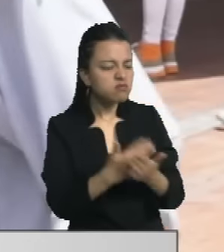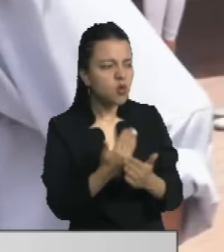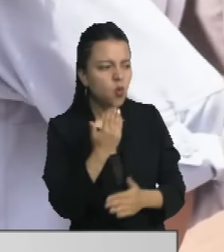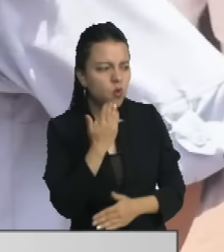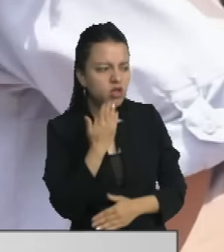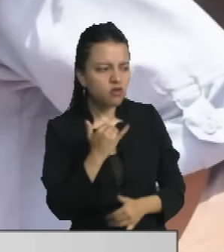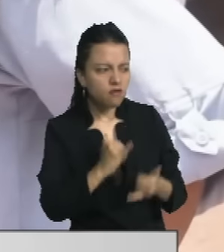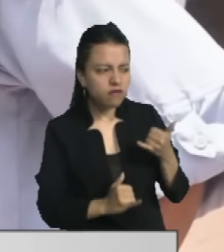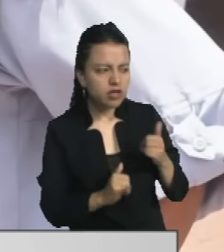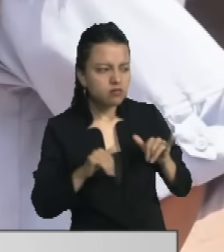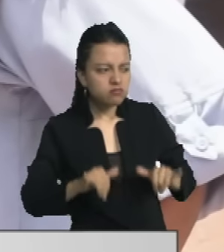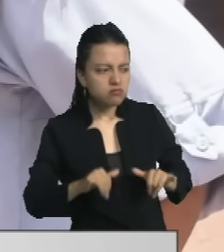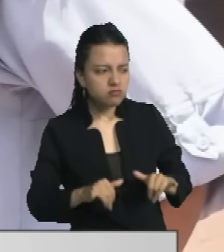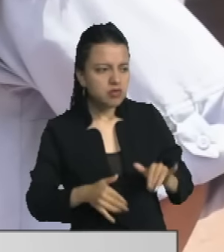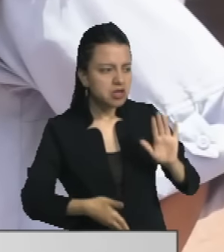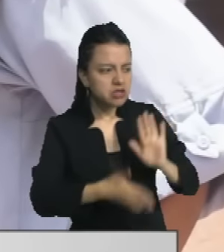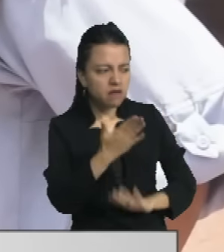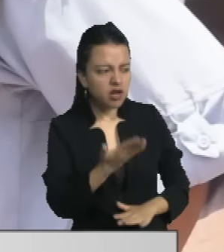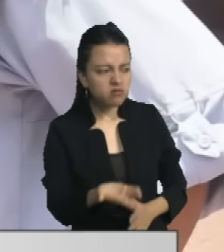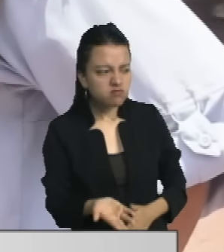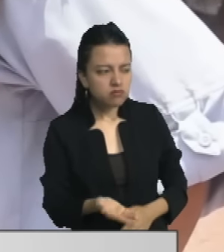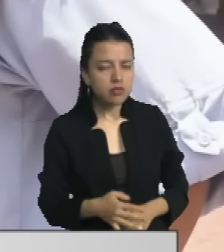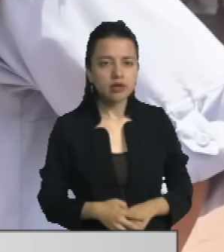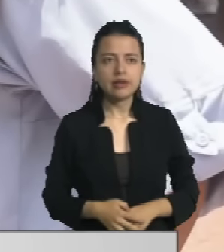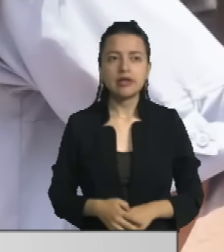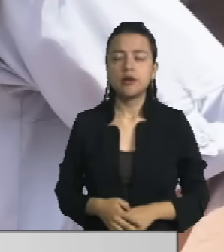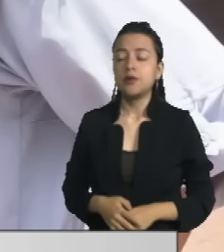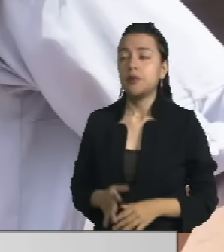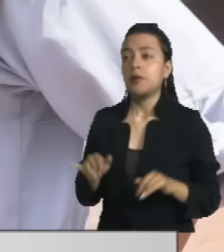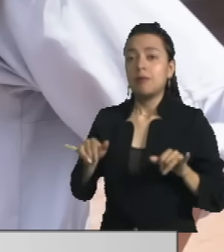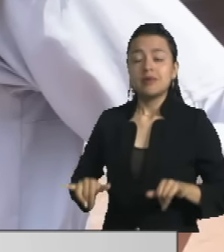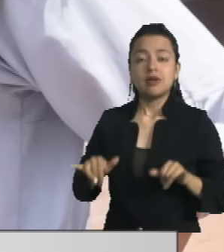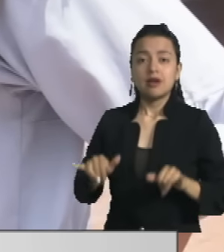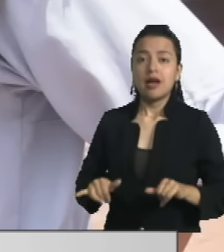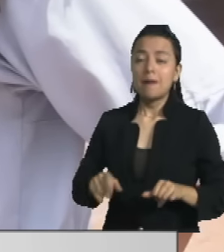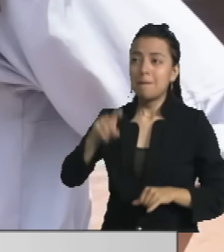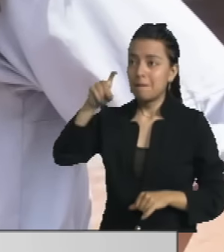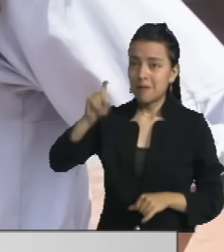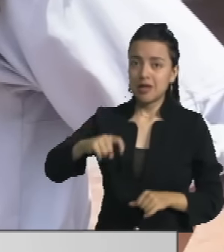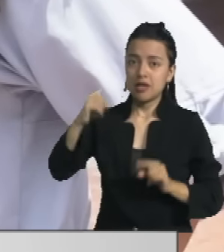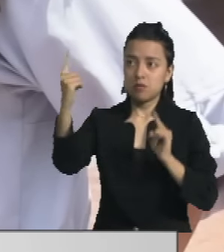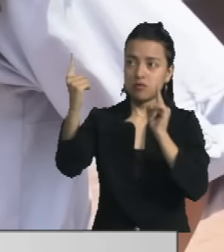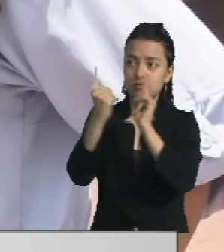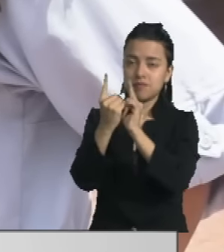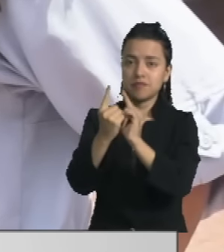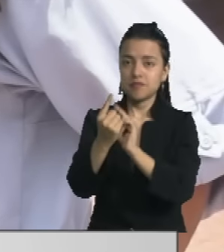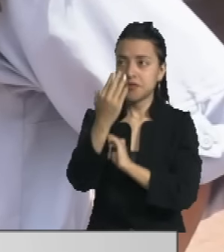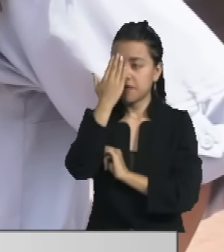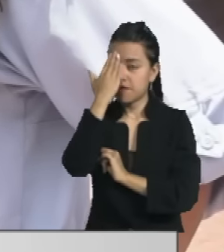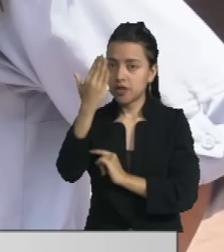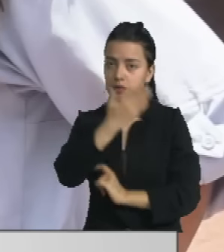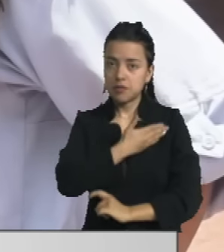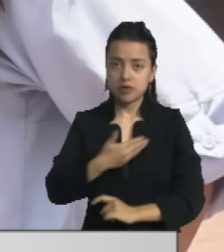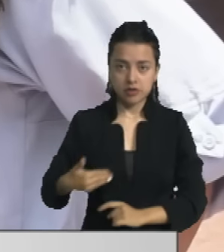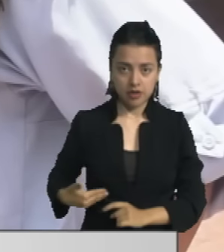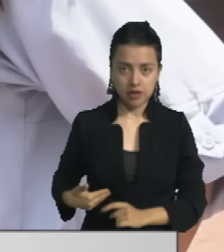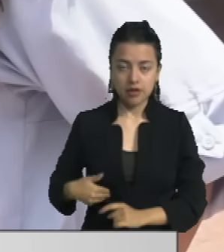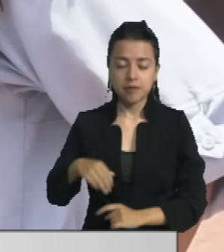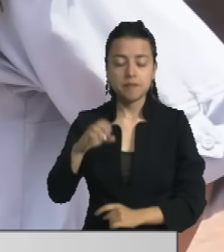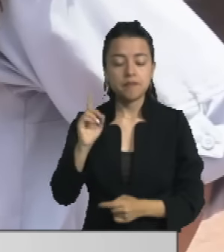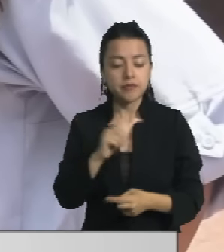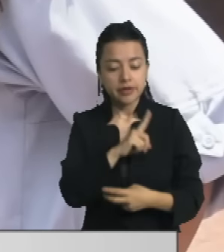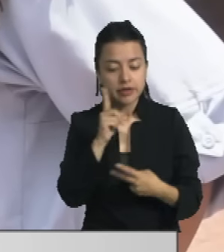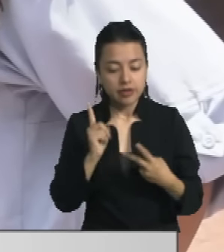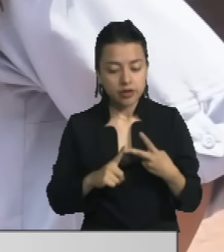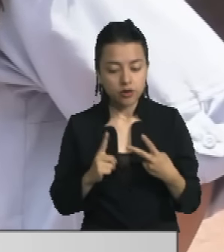que depende de que podamos uno la conversa con el señor presidente y dos lograr llevarnos cierto